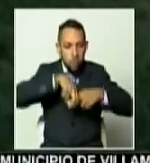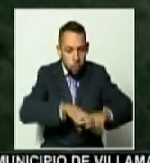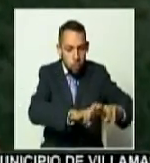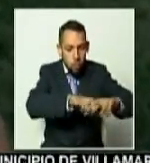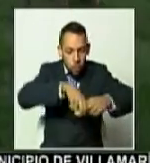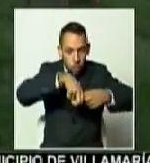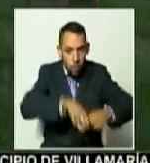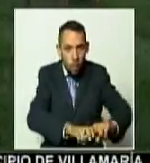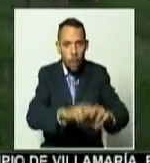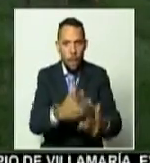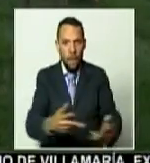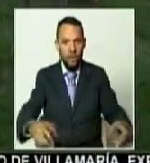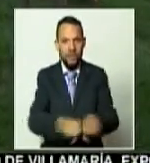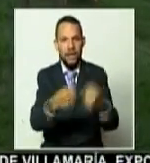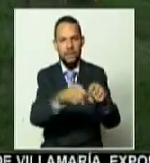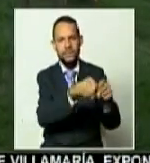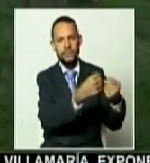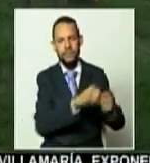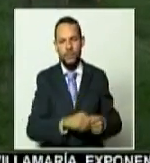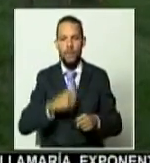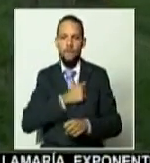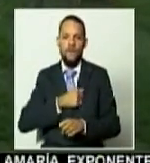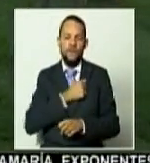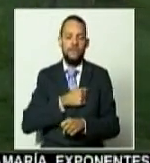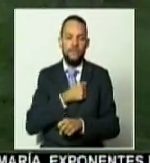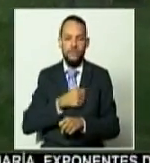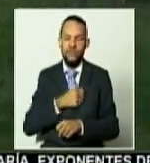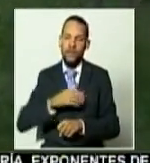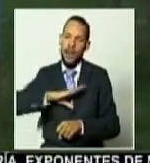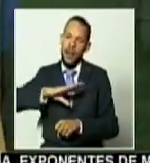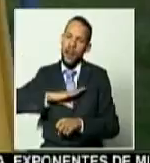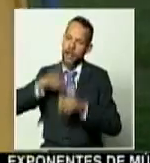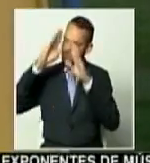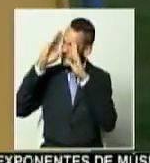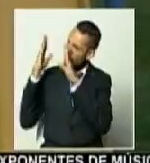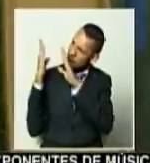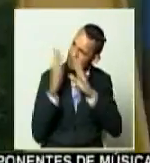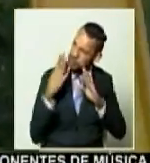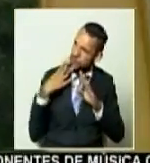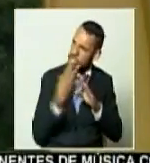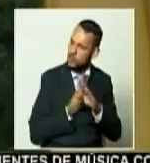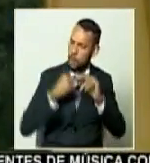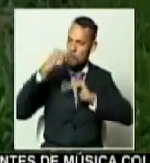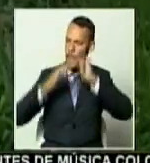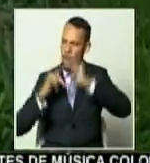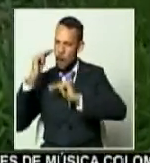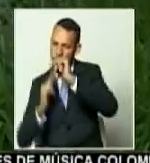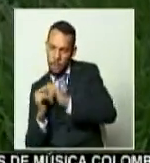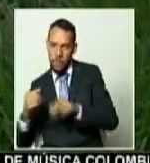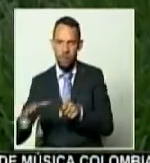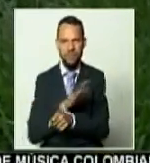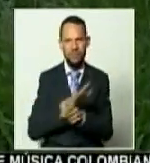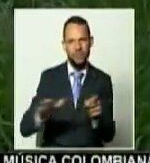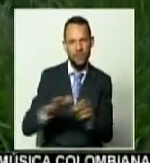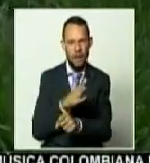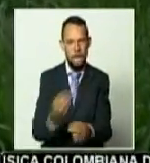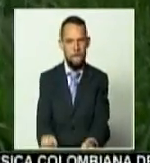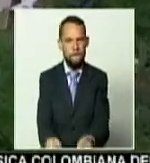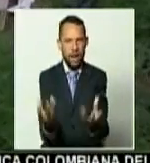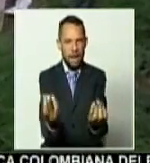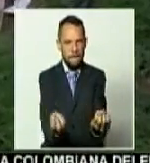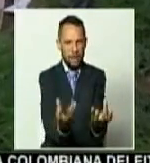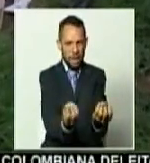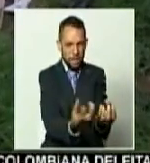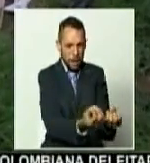para los juegos. Estos pequeños le piden a la administración municipal una mayor atención a este escenario, que cada día está siendo ocupado más por la maleza y las